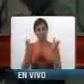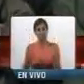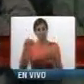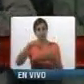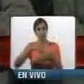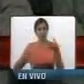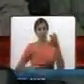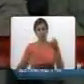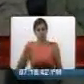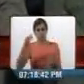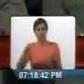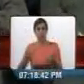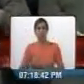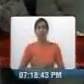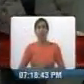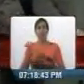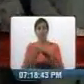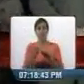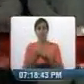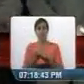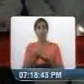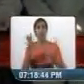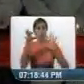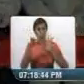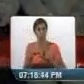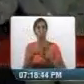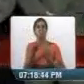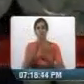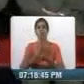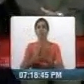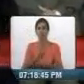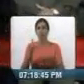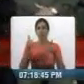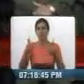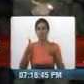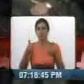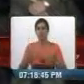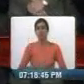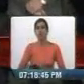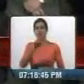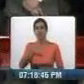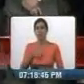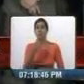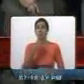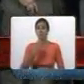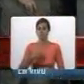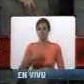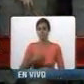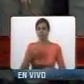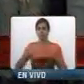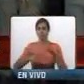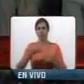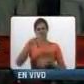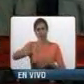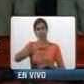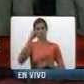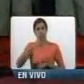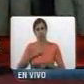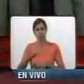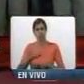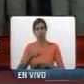Justicia, y este trabajo coordinado nos ha venido dando resultados. También me hablaban en el Zulia, en los